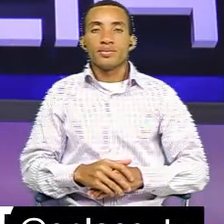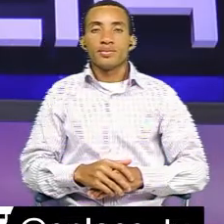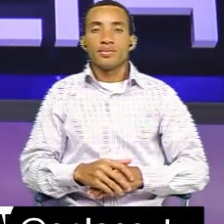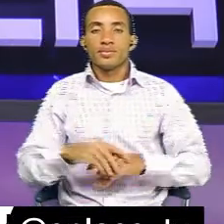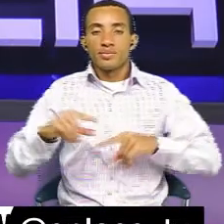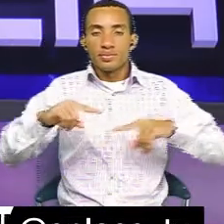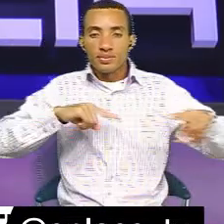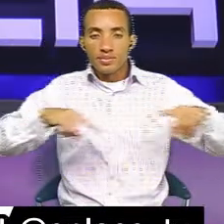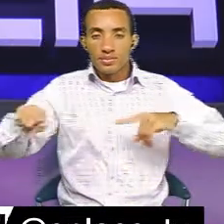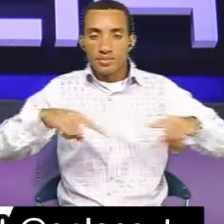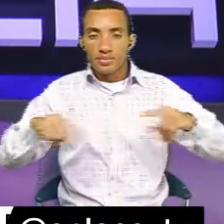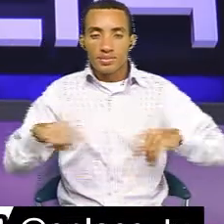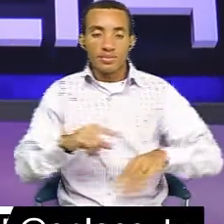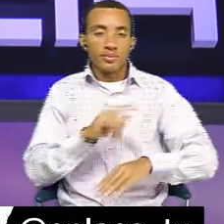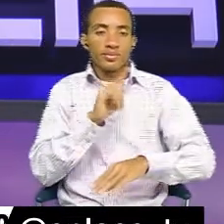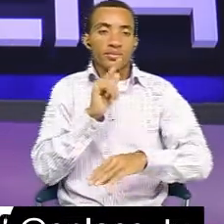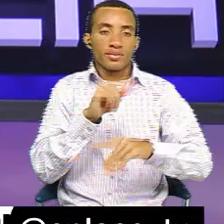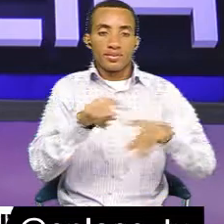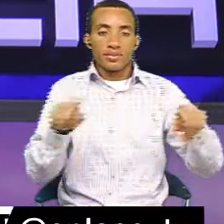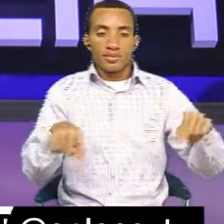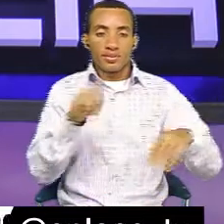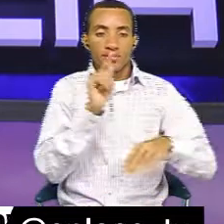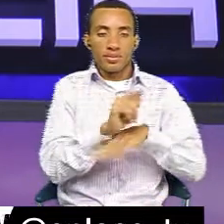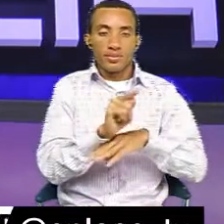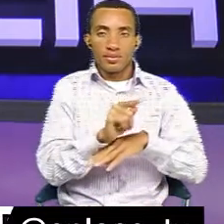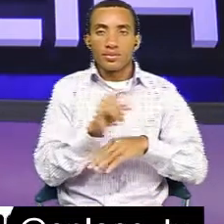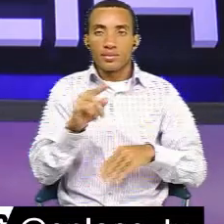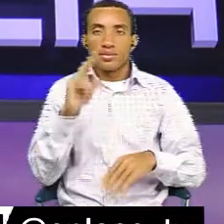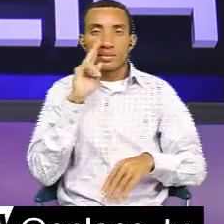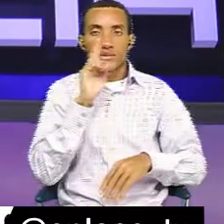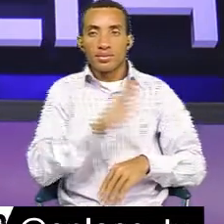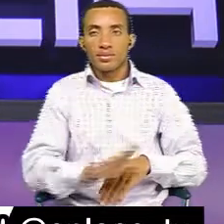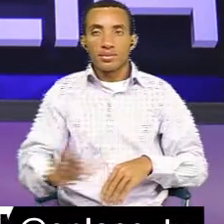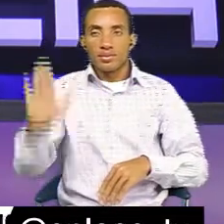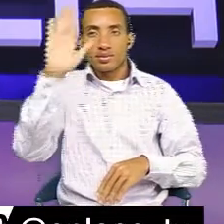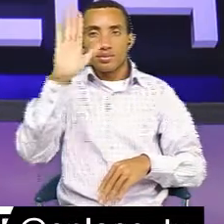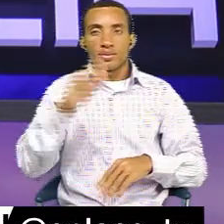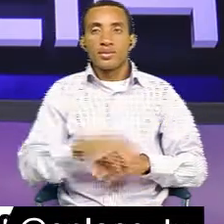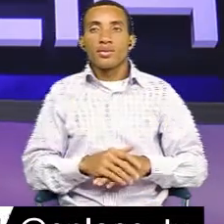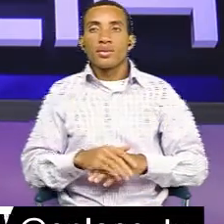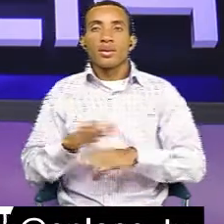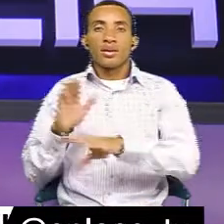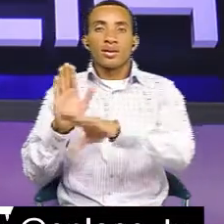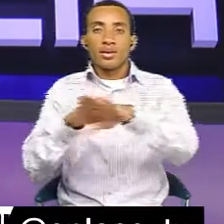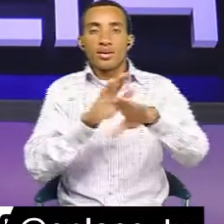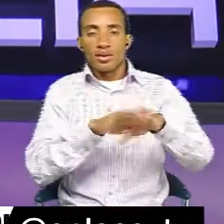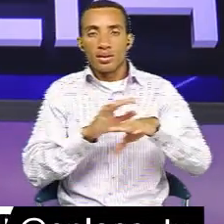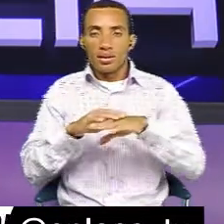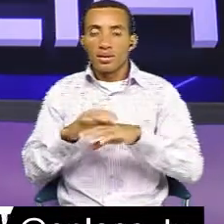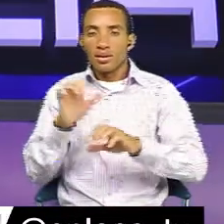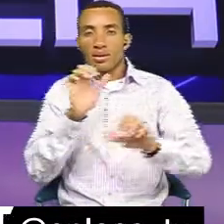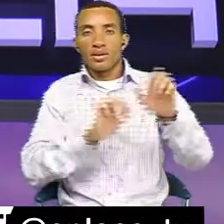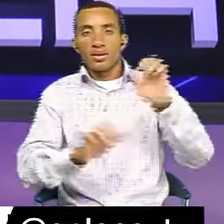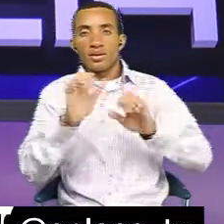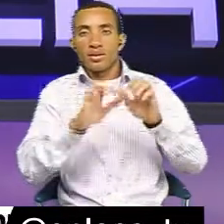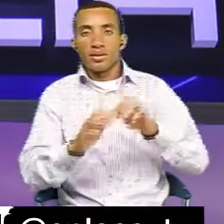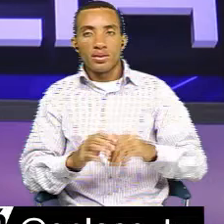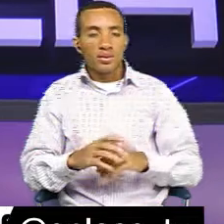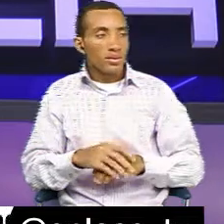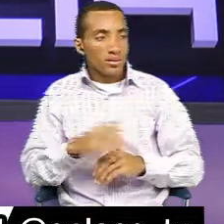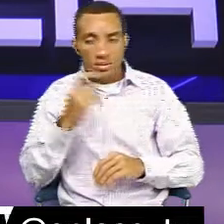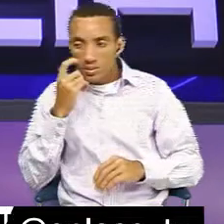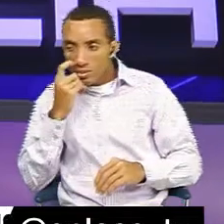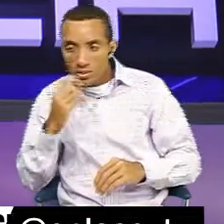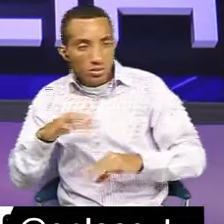de Fiscalía anuncia que esta entidad a nivel nacional se emprende una brigada para contrarrestar el hurto de